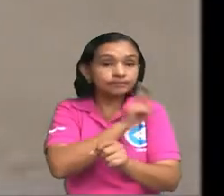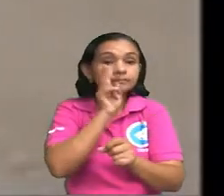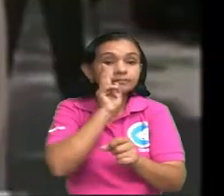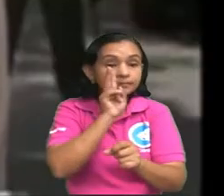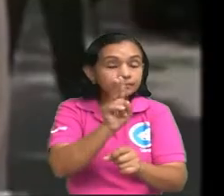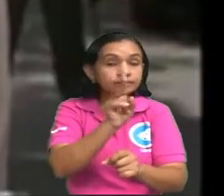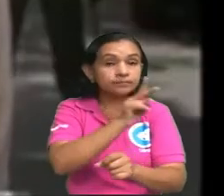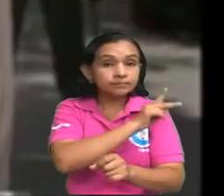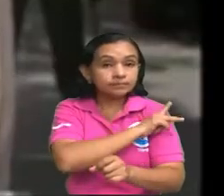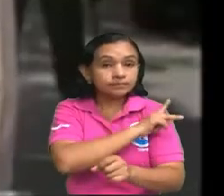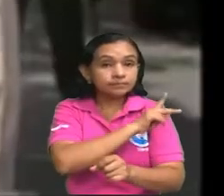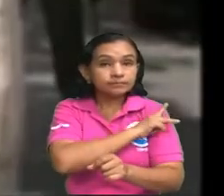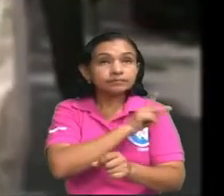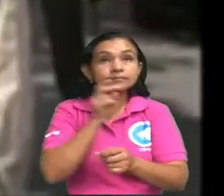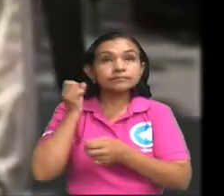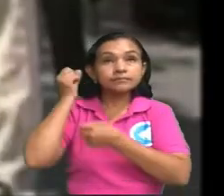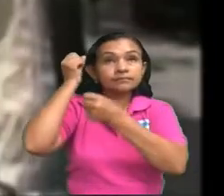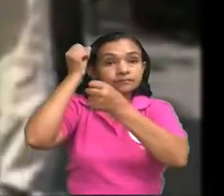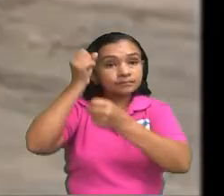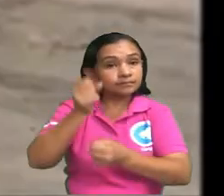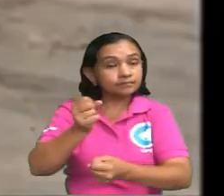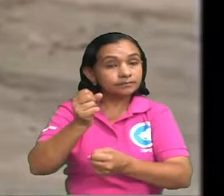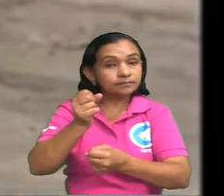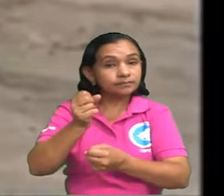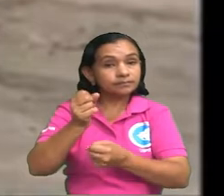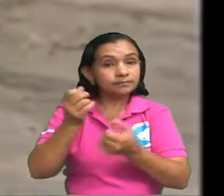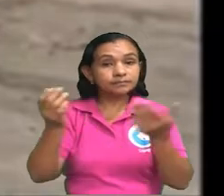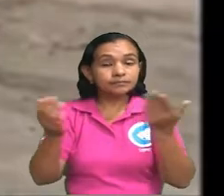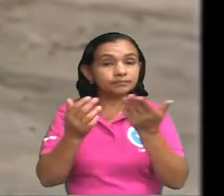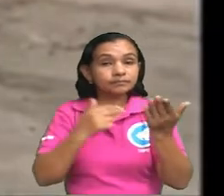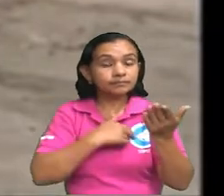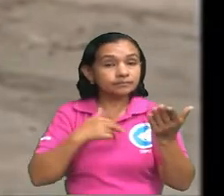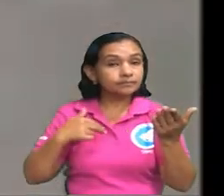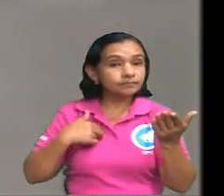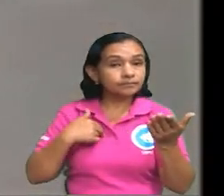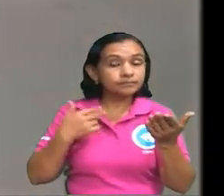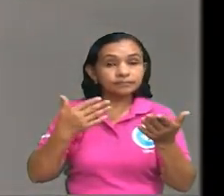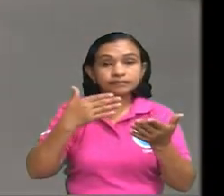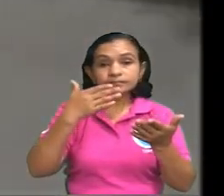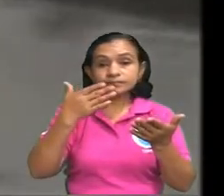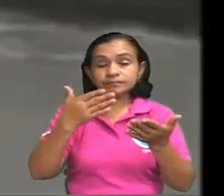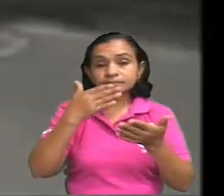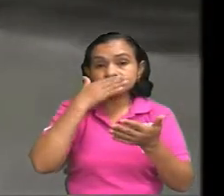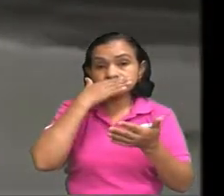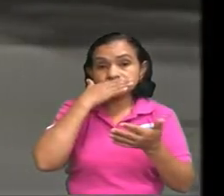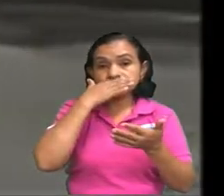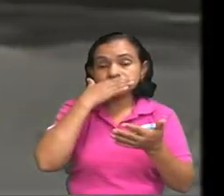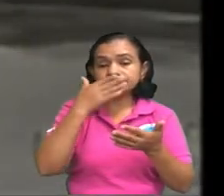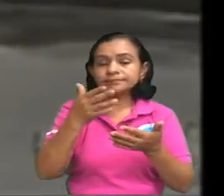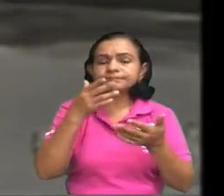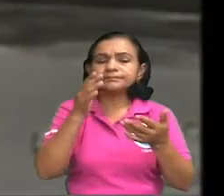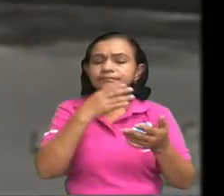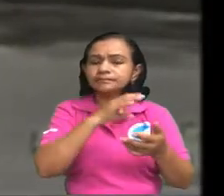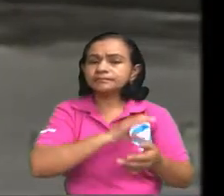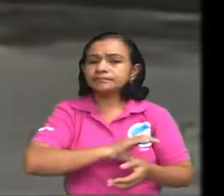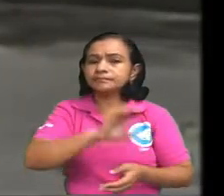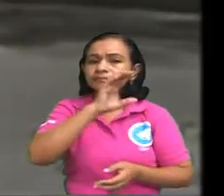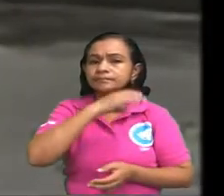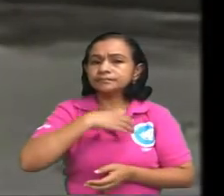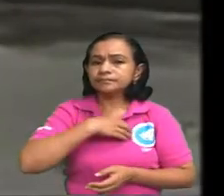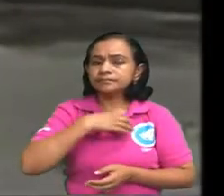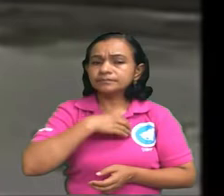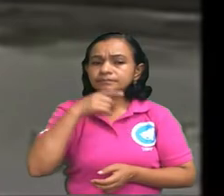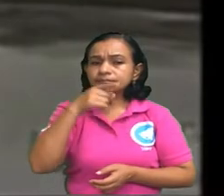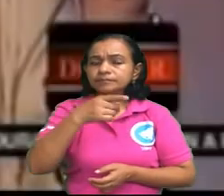que nosotros fundamos al recién triunfar la revolución y que se caracteriza por su